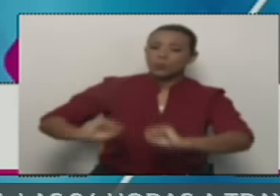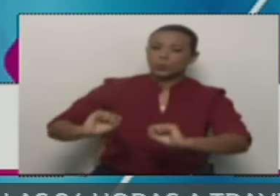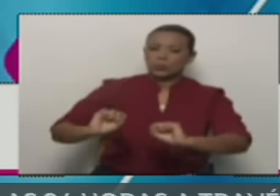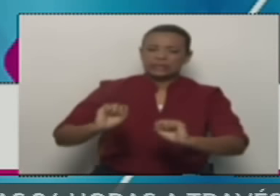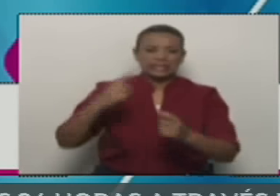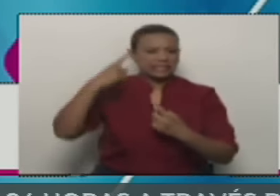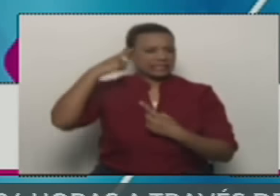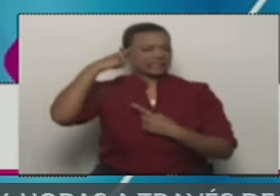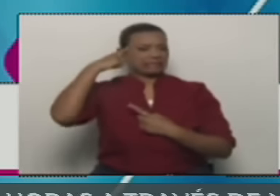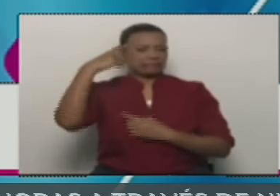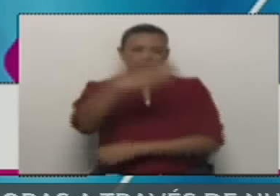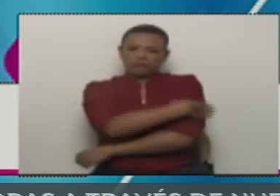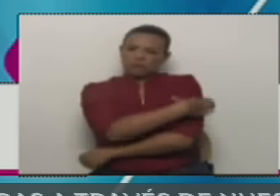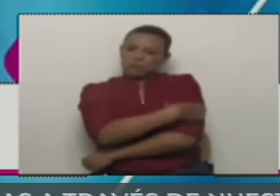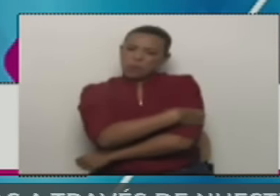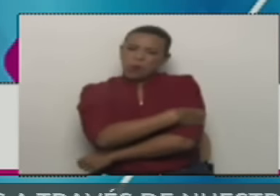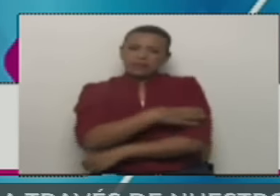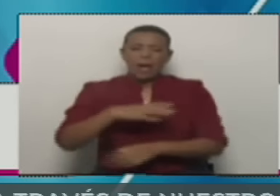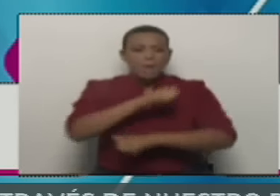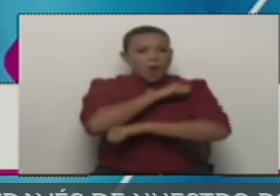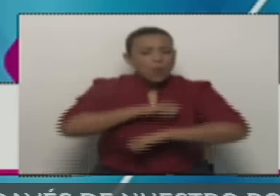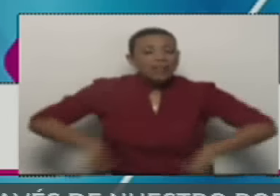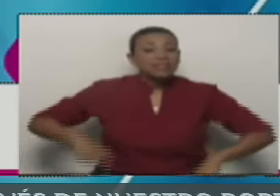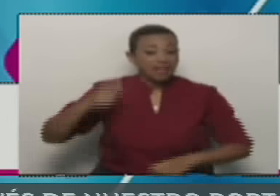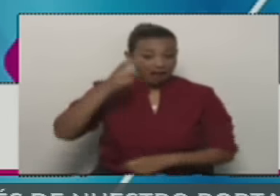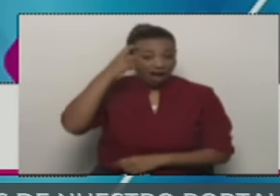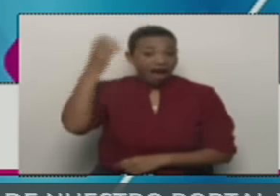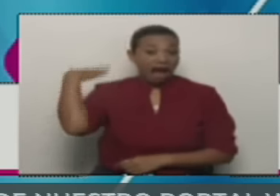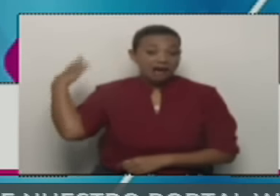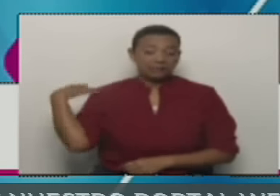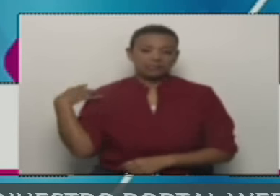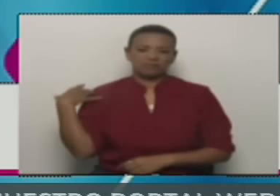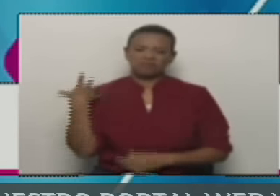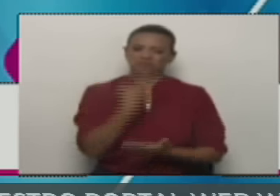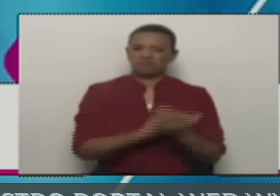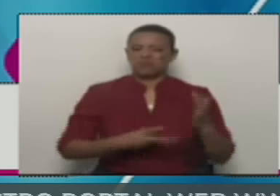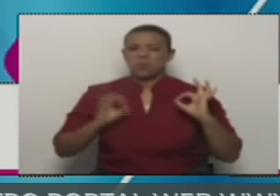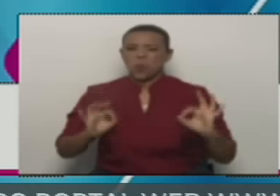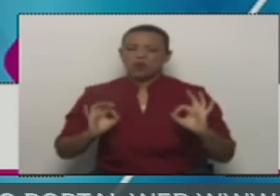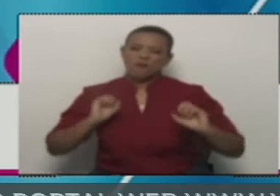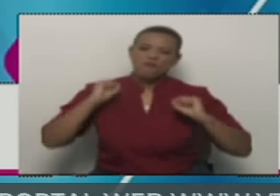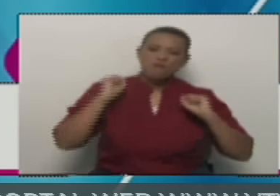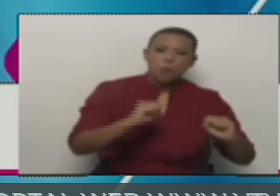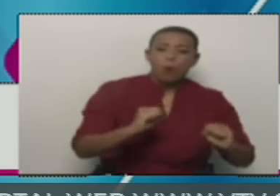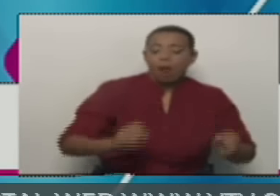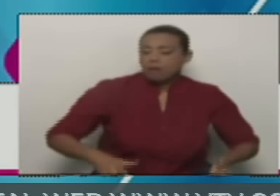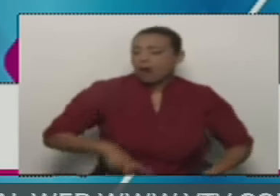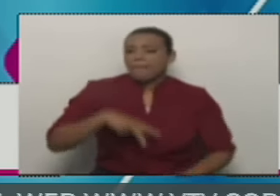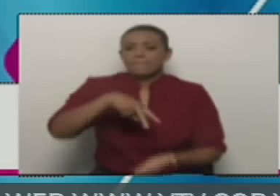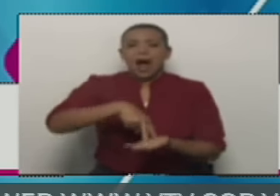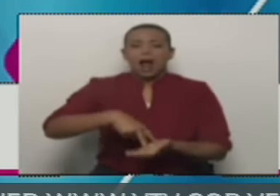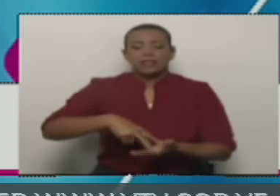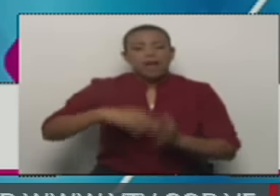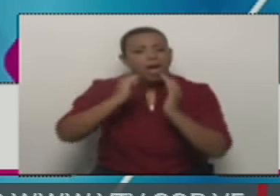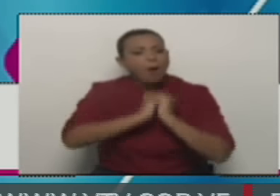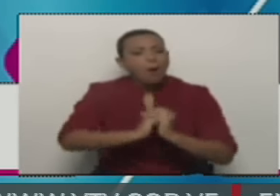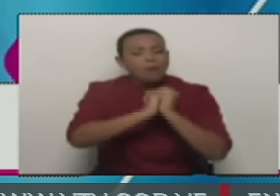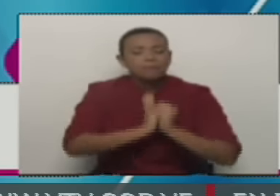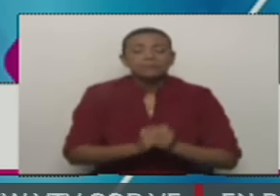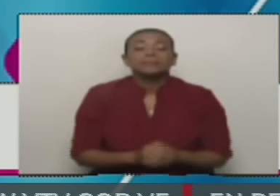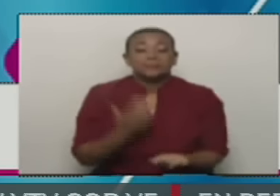te arrastró por las calles de Guanare. Si los fascistas te arrastran, Coromoto, nosotros te levantamos en oración,